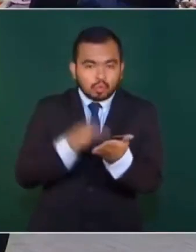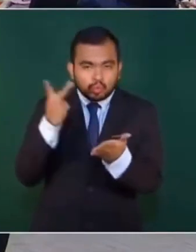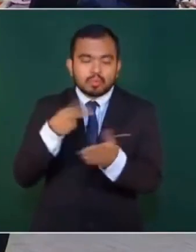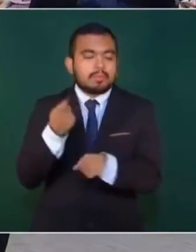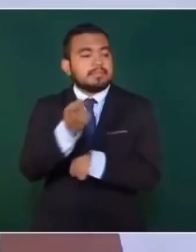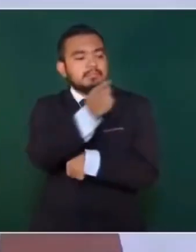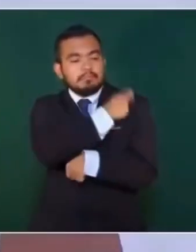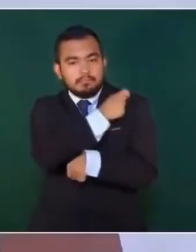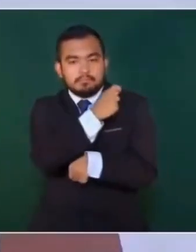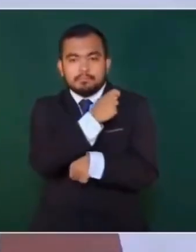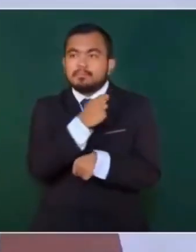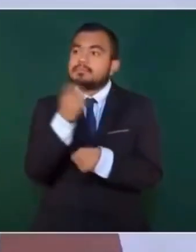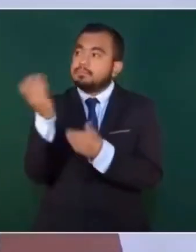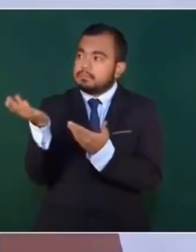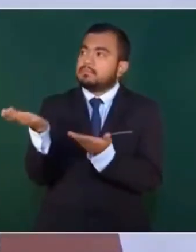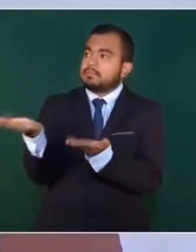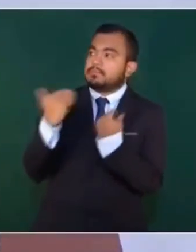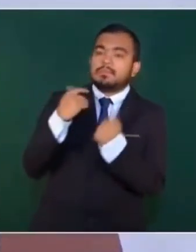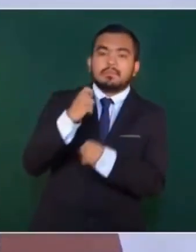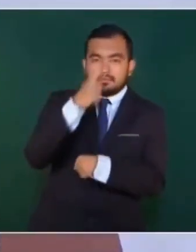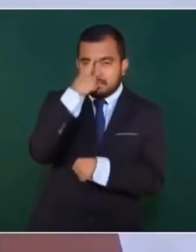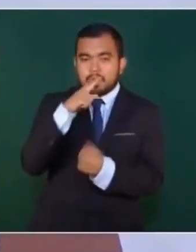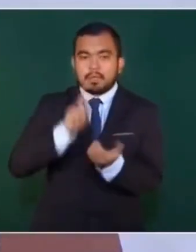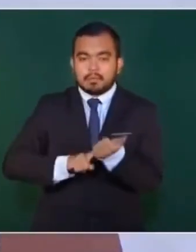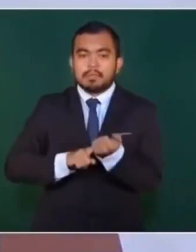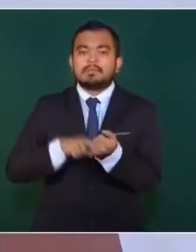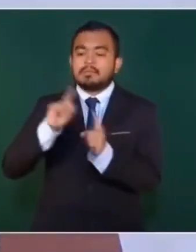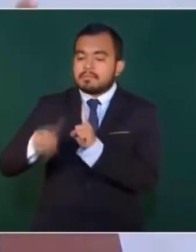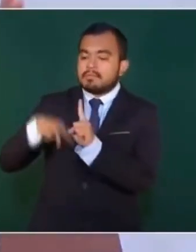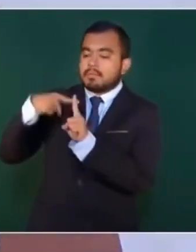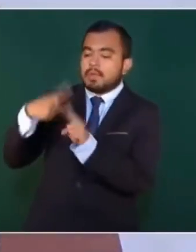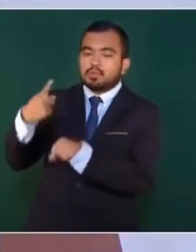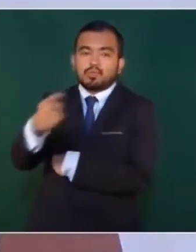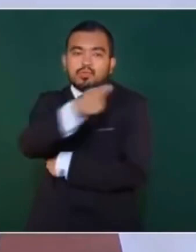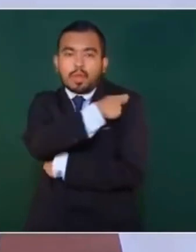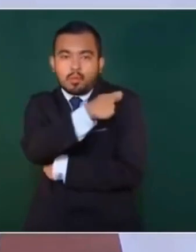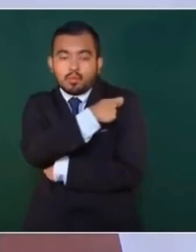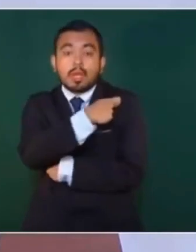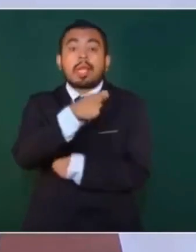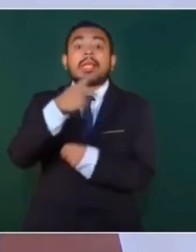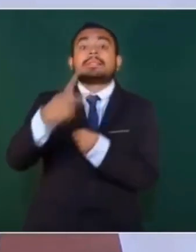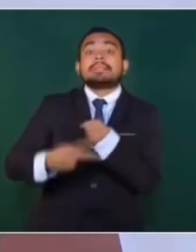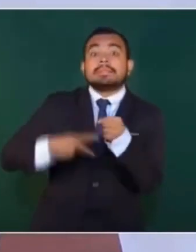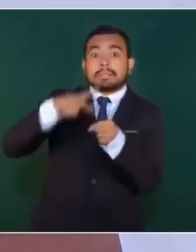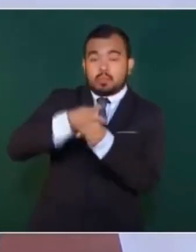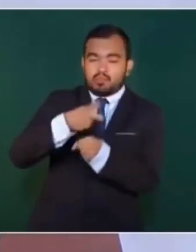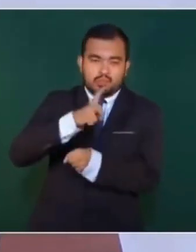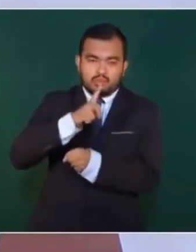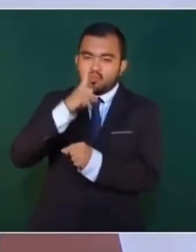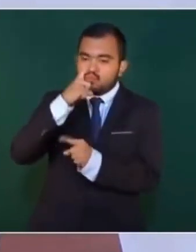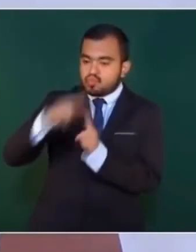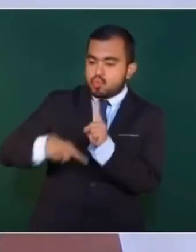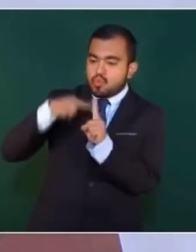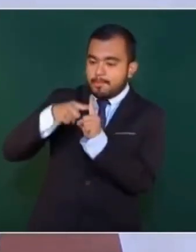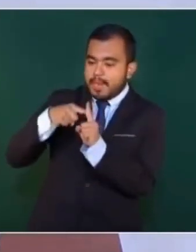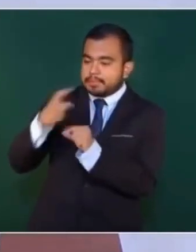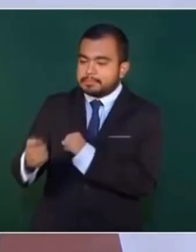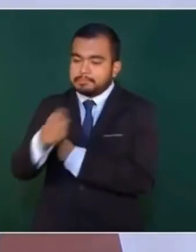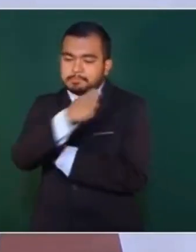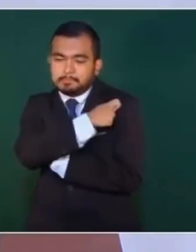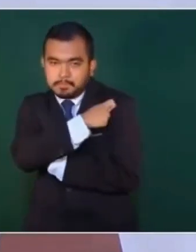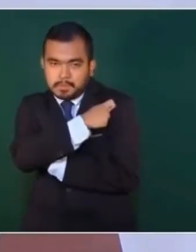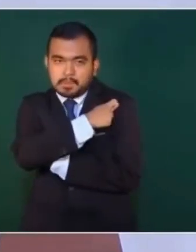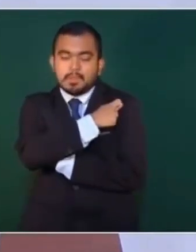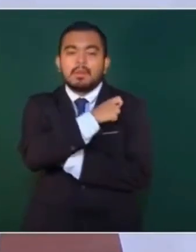ser vacunadas con una dosis adicional. No es un segundo esquema, es solo una dosis adicional. Lo que